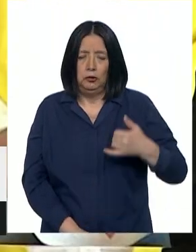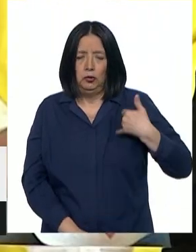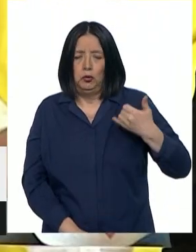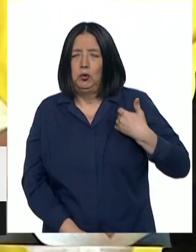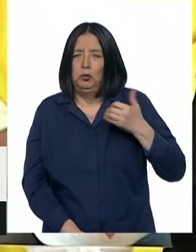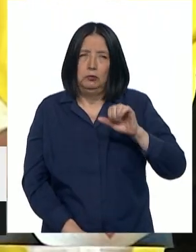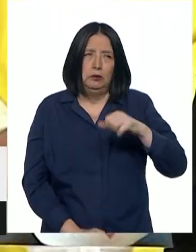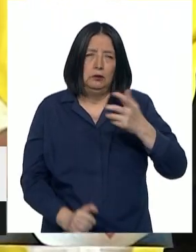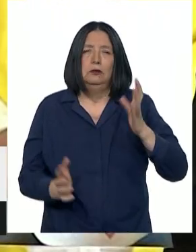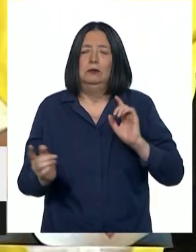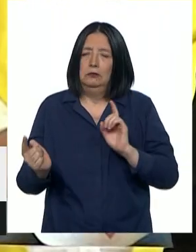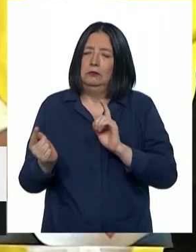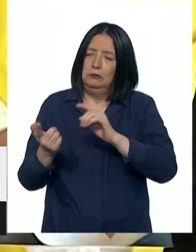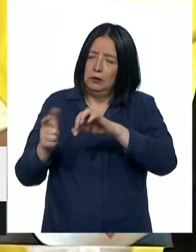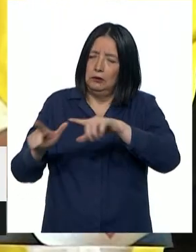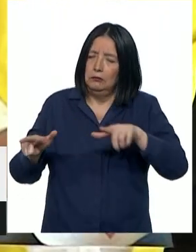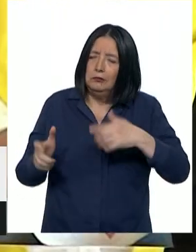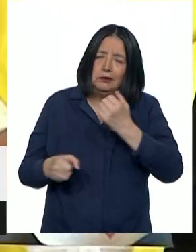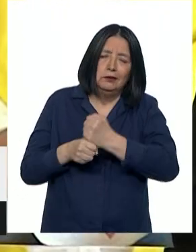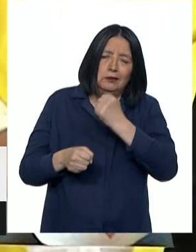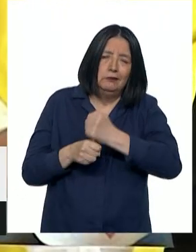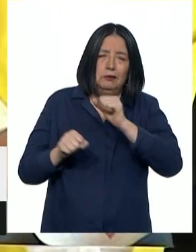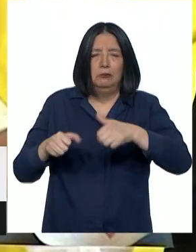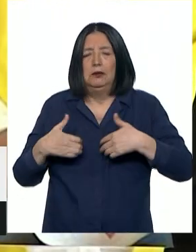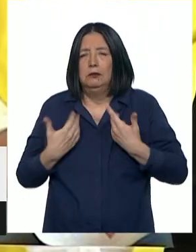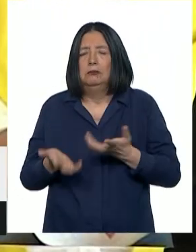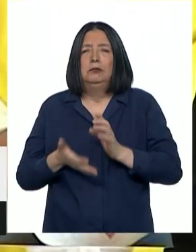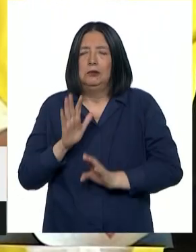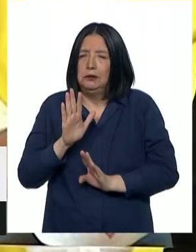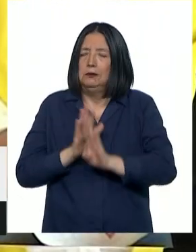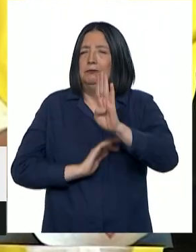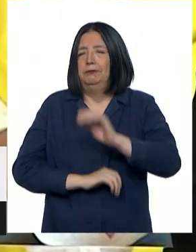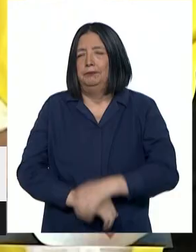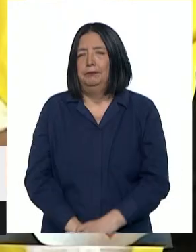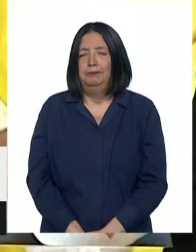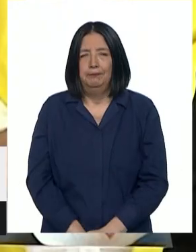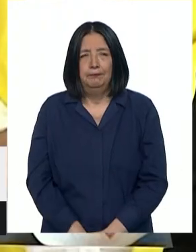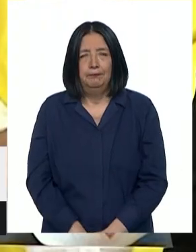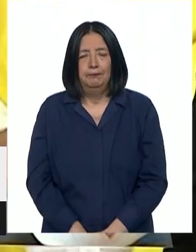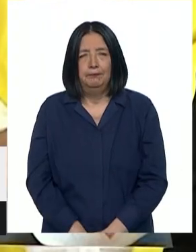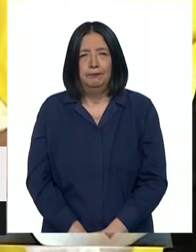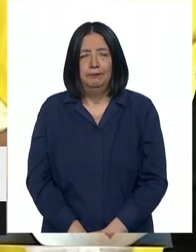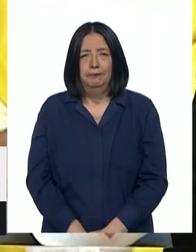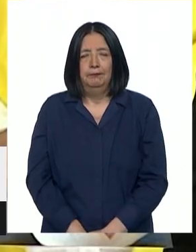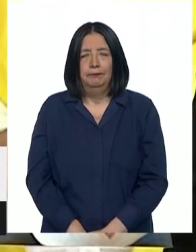jóvenes que encuentren el espacio laboral para poderse desarrollar.